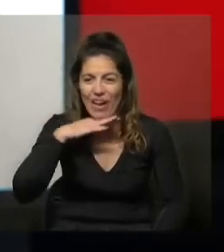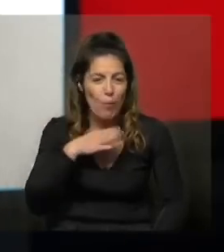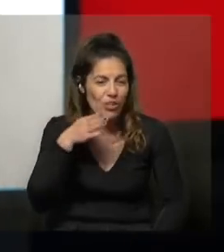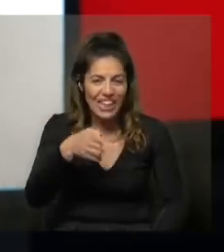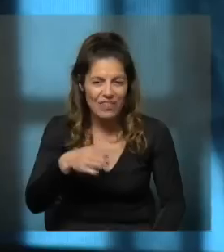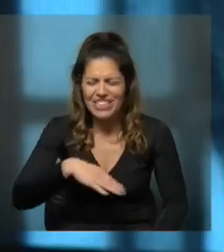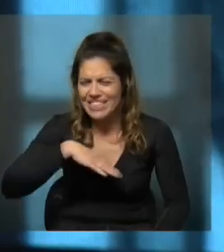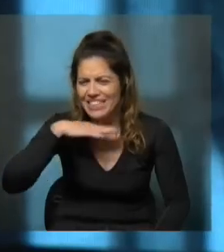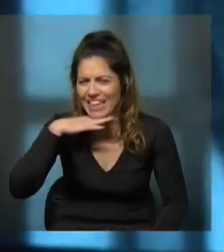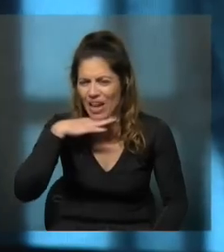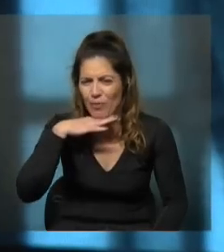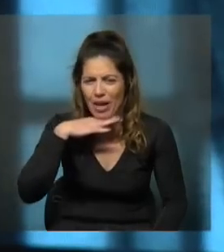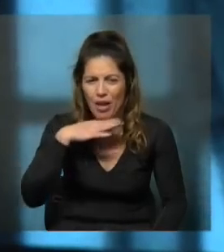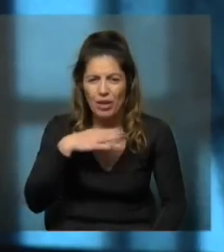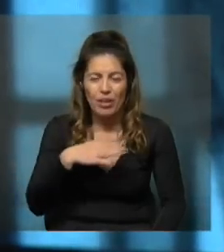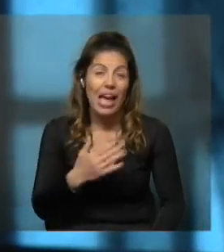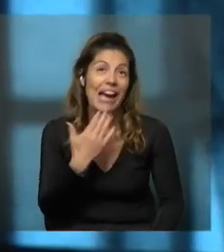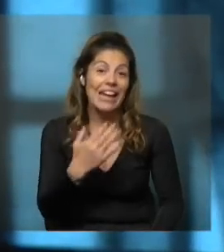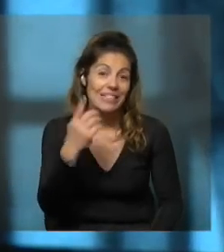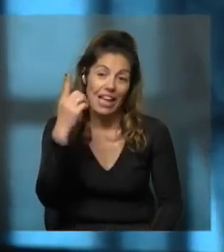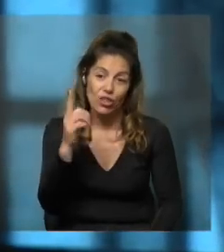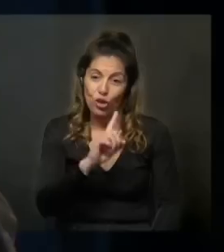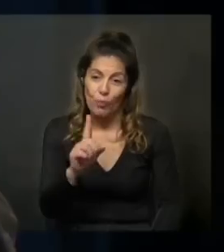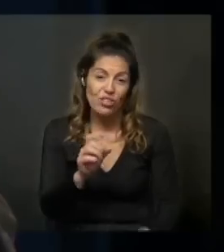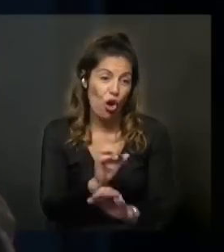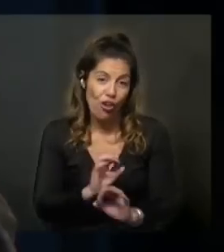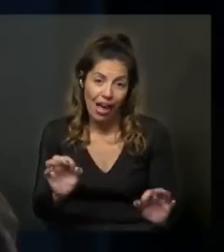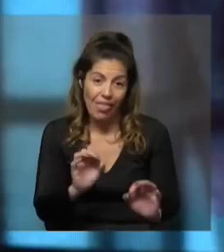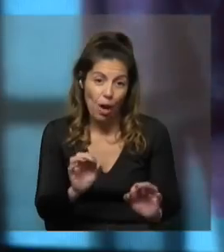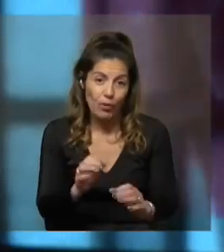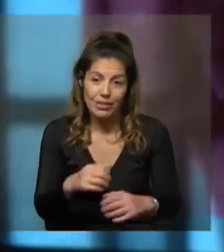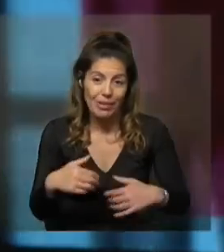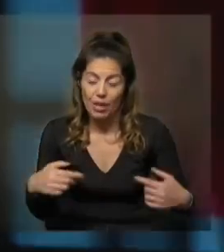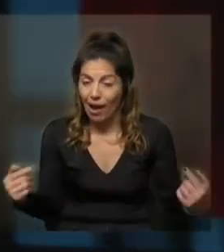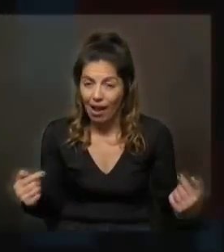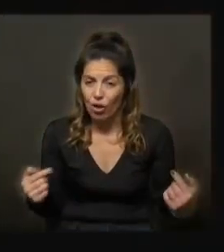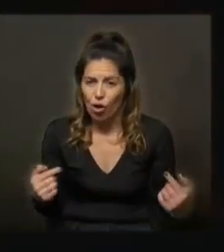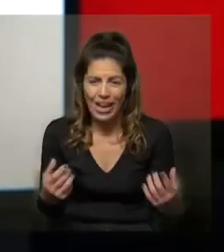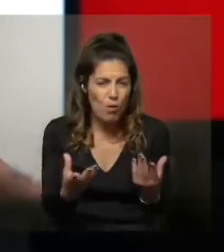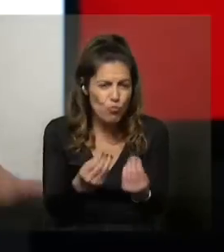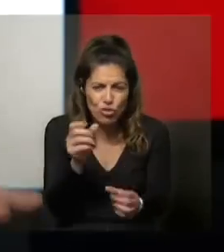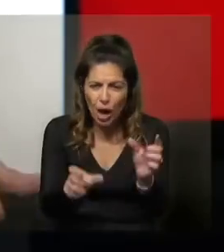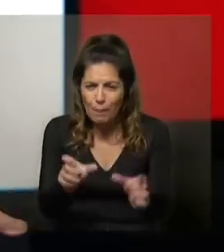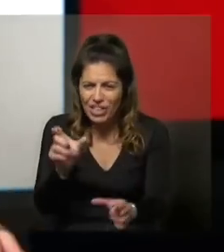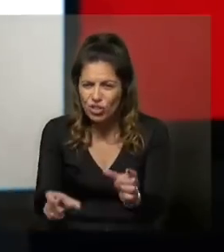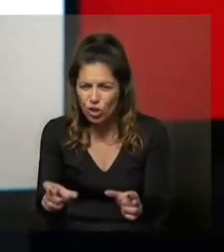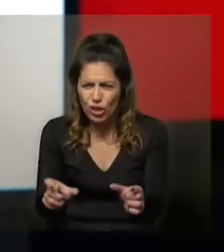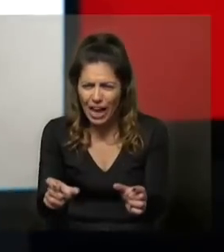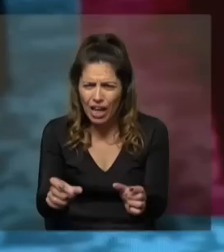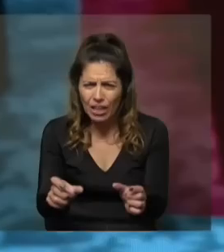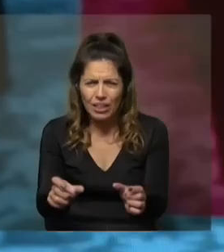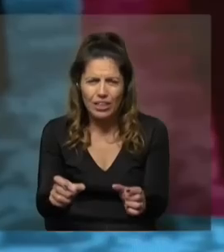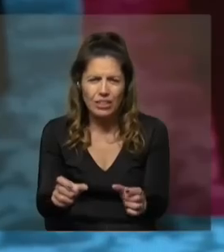No desbordado gracias a Dios sí porque estaba la gente como sardinan la plata